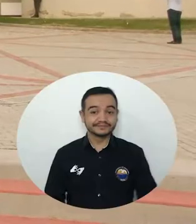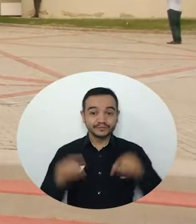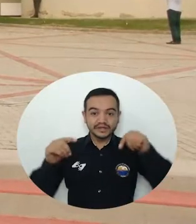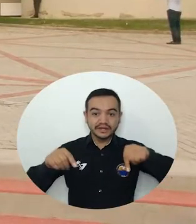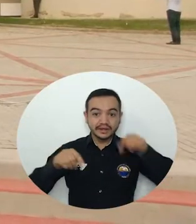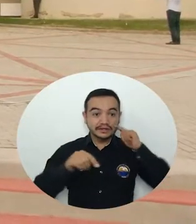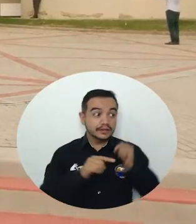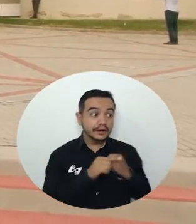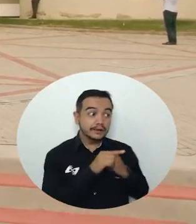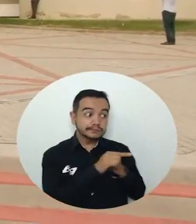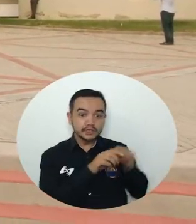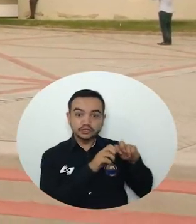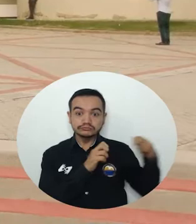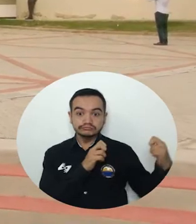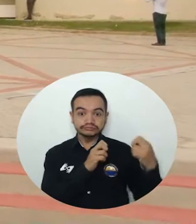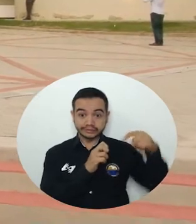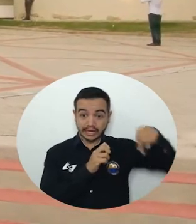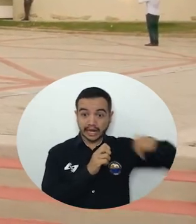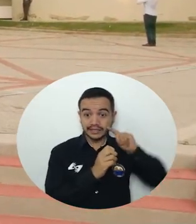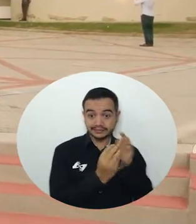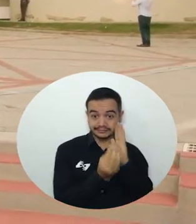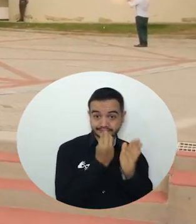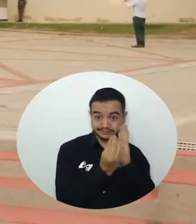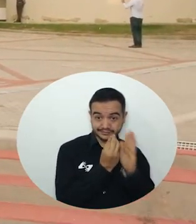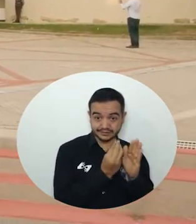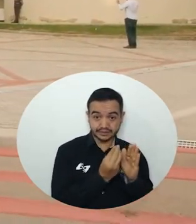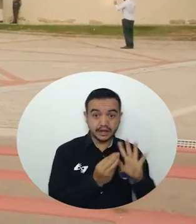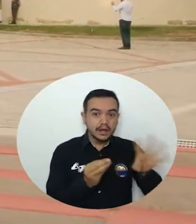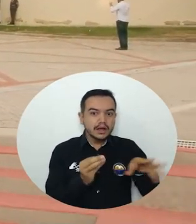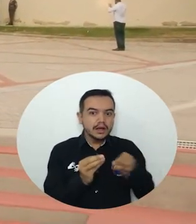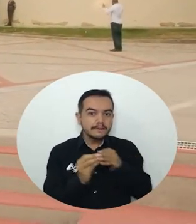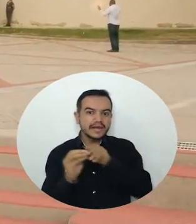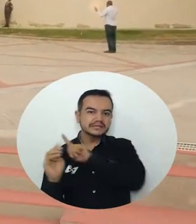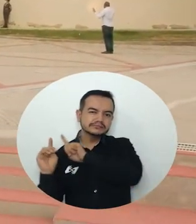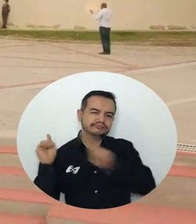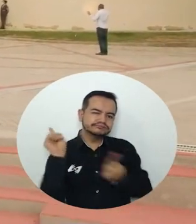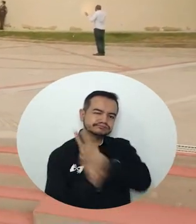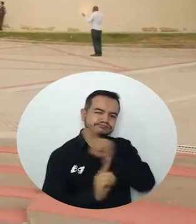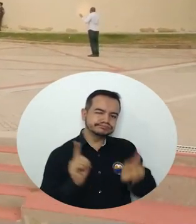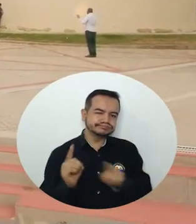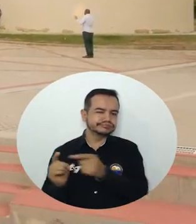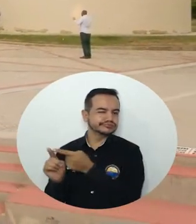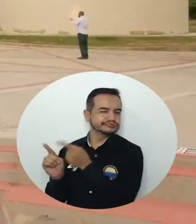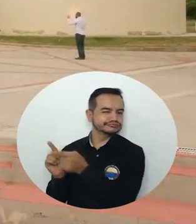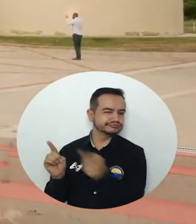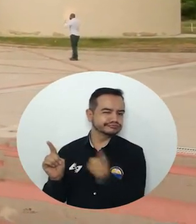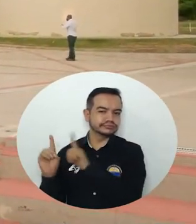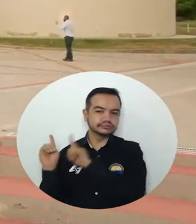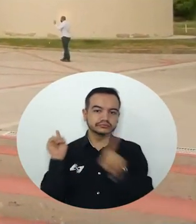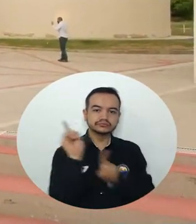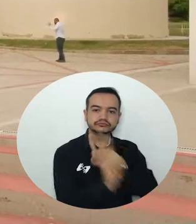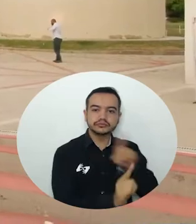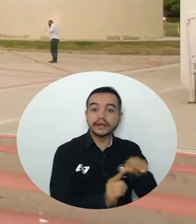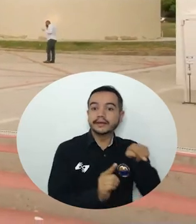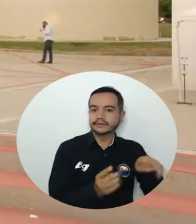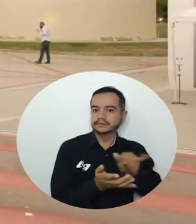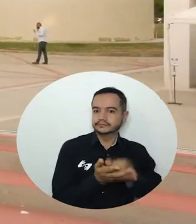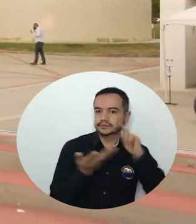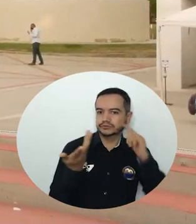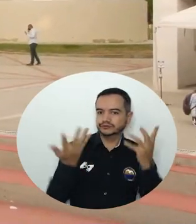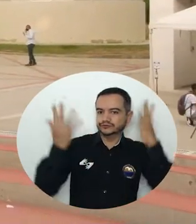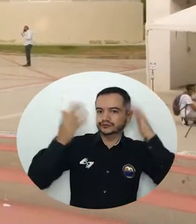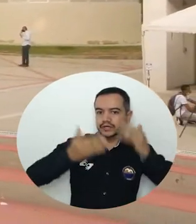En este teatrino del edificio de Bienestar Universitario y con la participación de decenas de asistentes, se llevó a cabo el acto inaugural de la